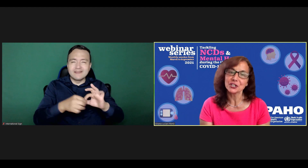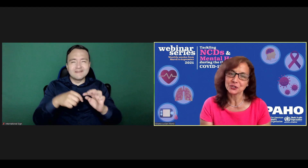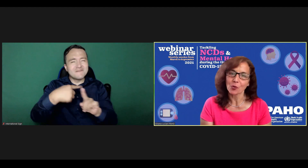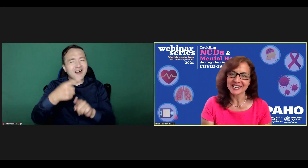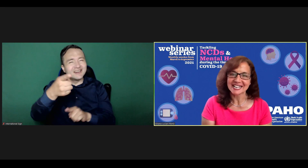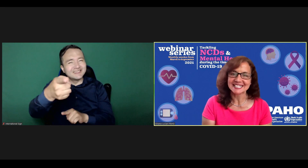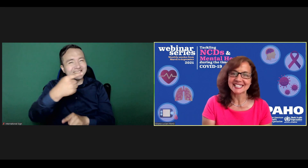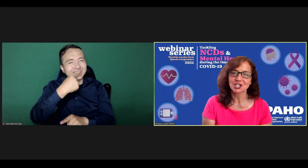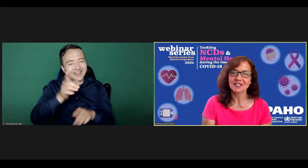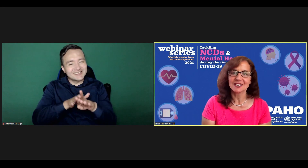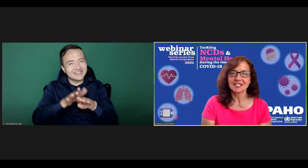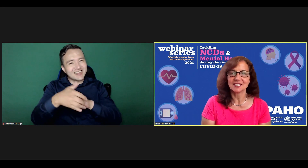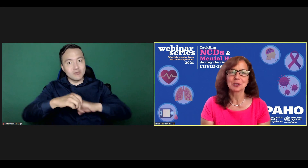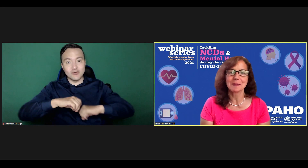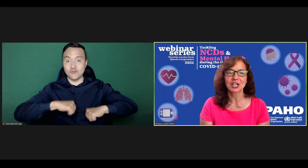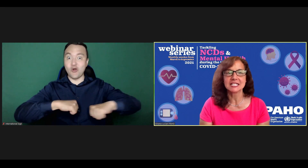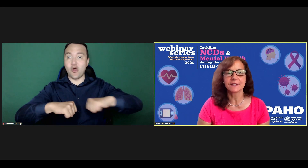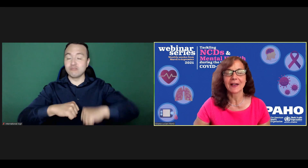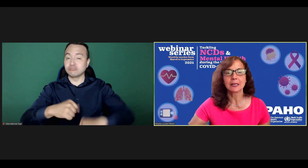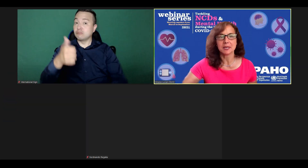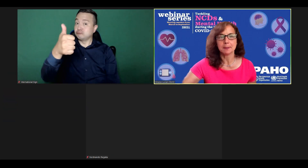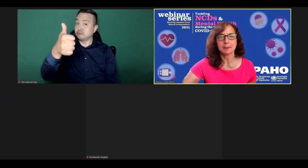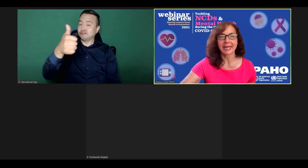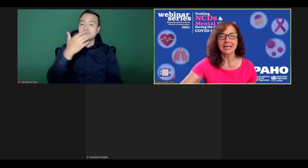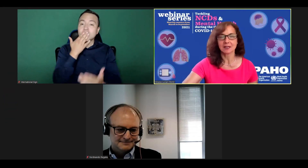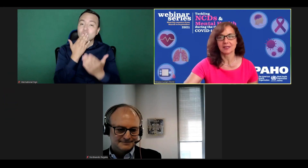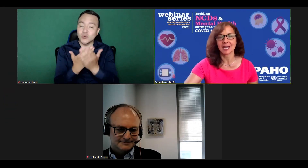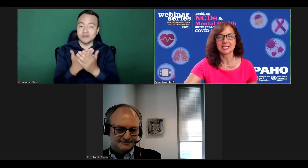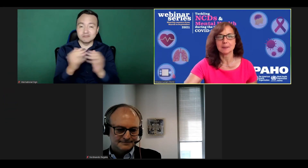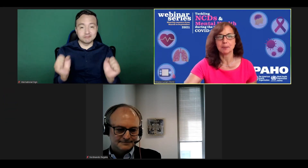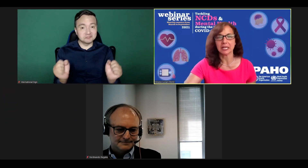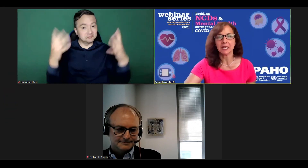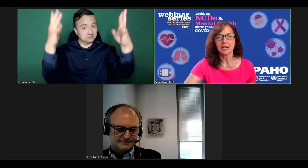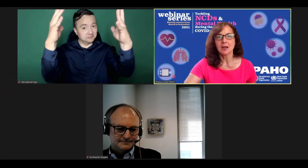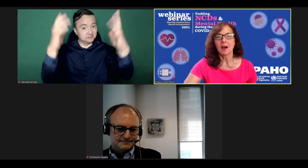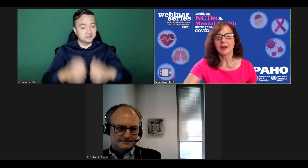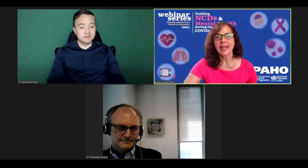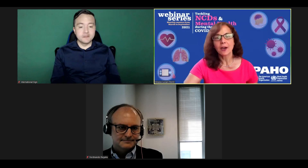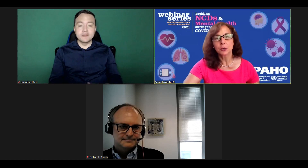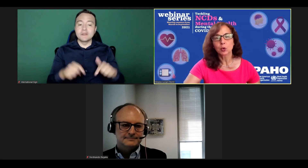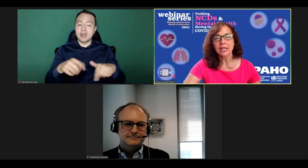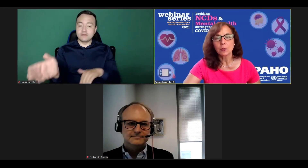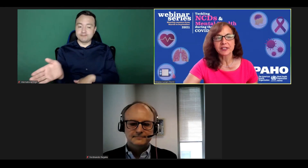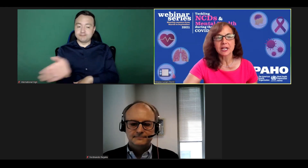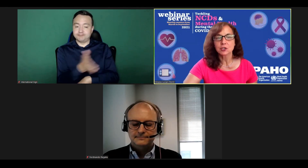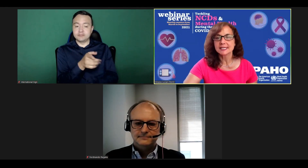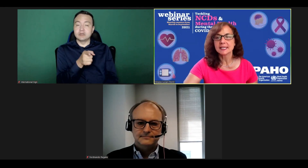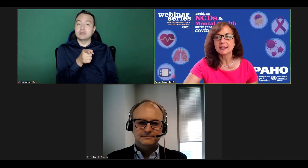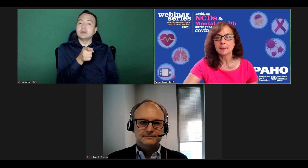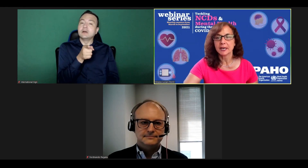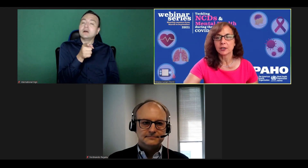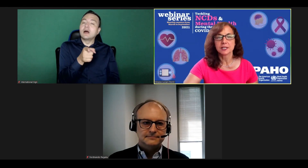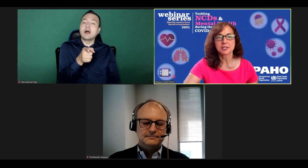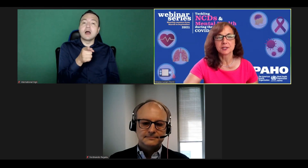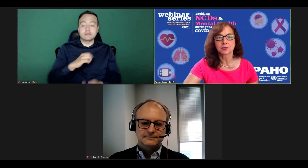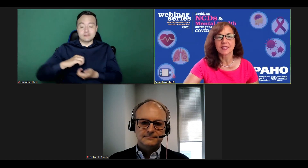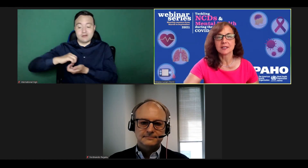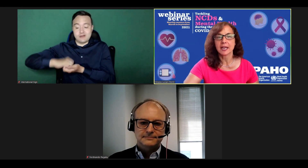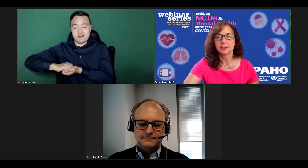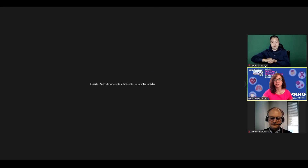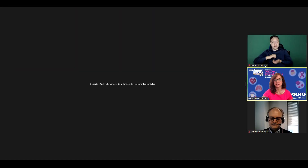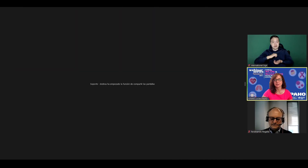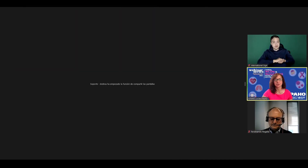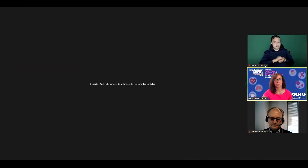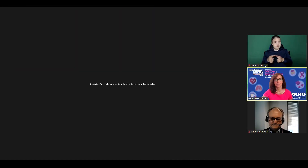y felicitaciones. Ahora pasamos a nuestra organización aliada al Banco Interamericano de